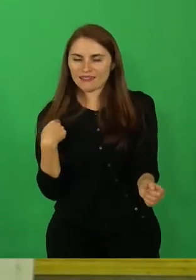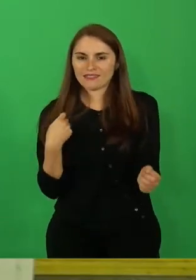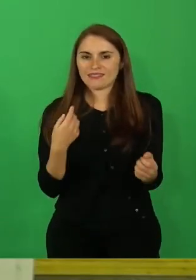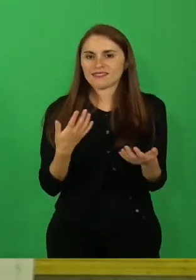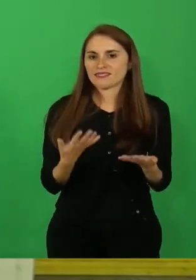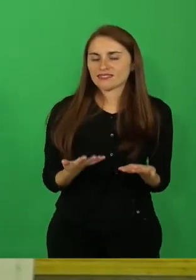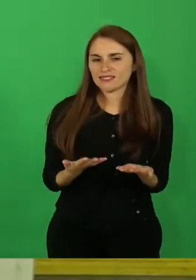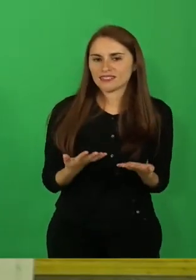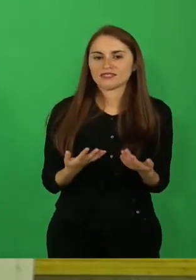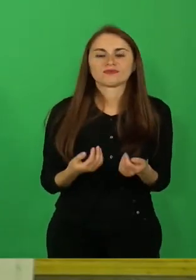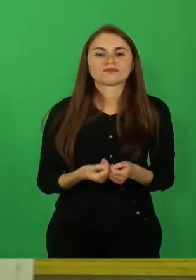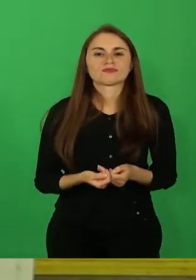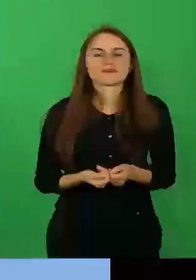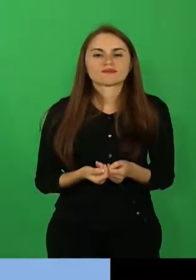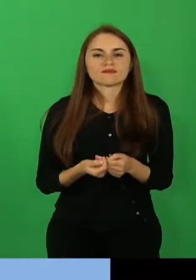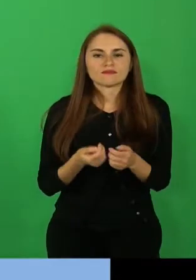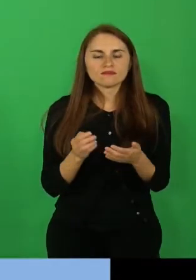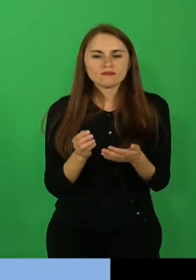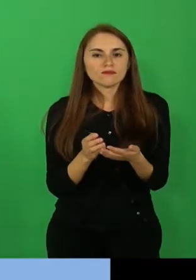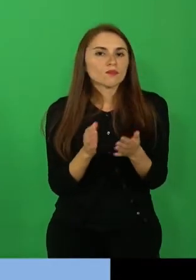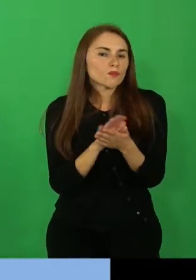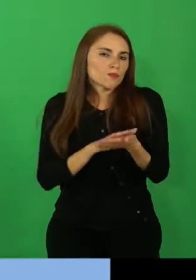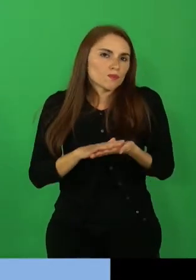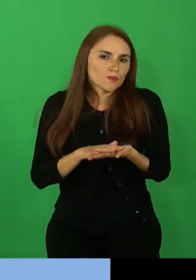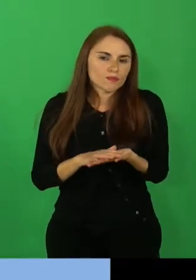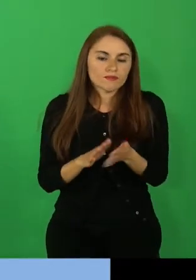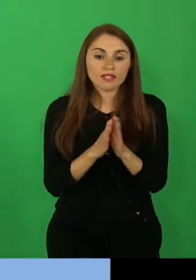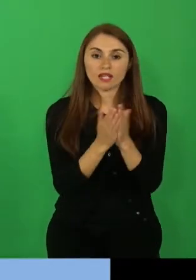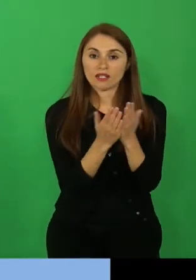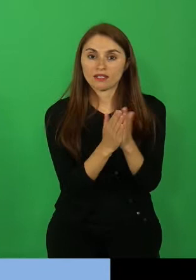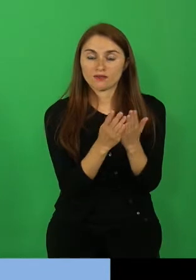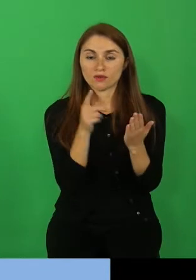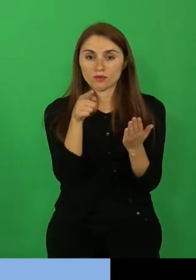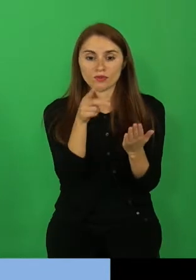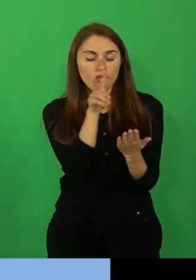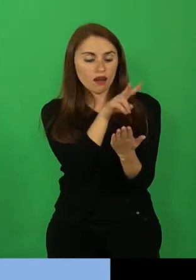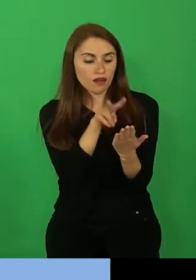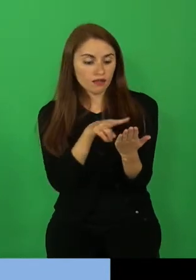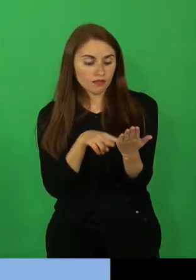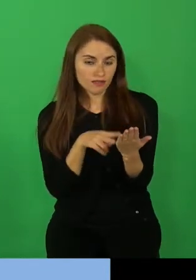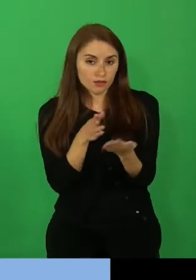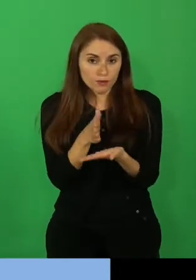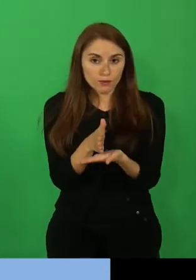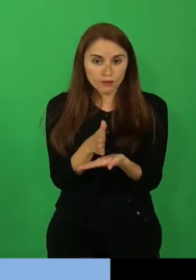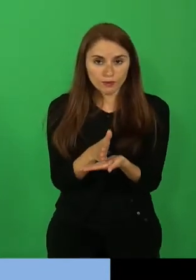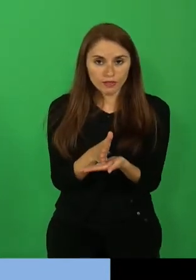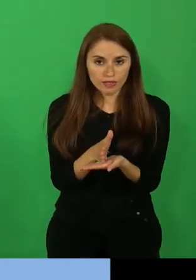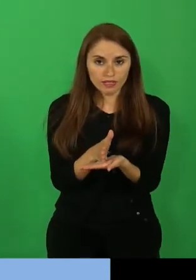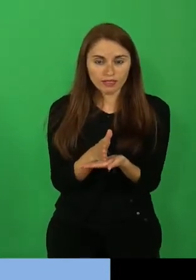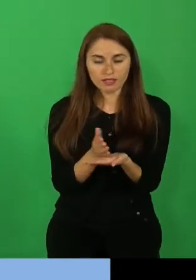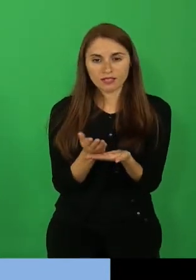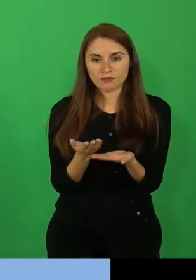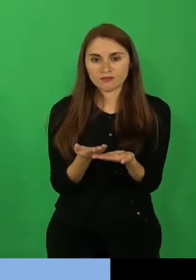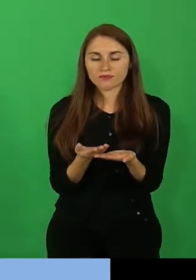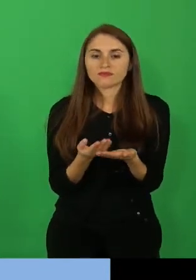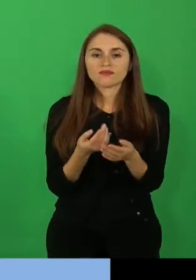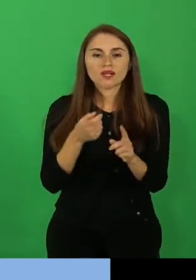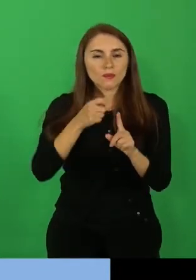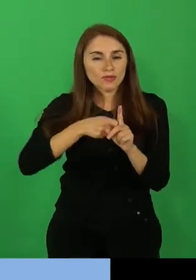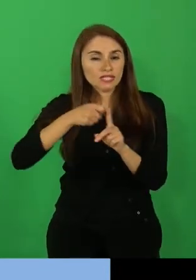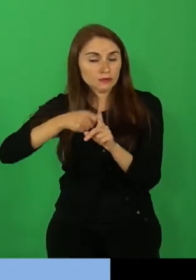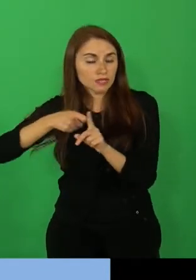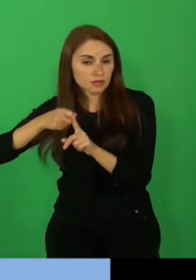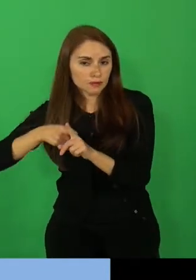novelas son mucho más extensas. Por ejemplo, los libros que usted lee en su colegio, lo que a mí me dan, por ejemplo,